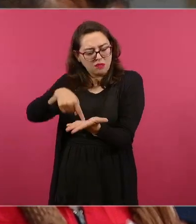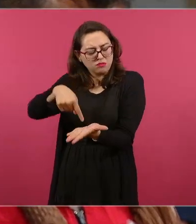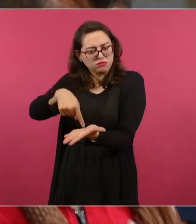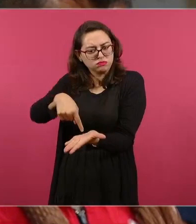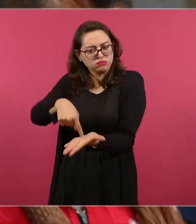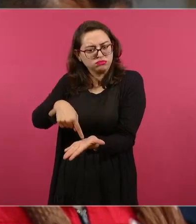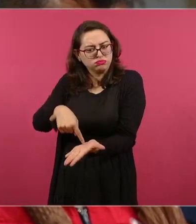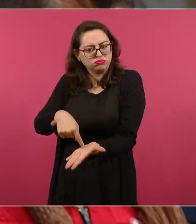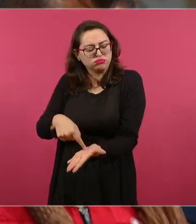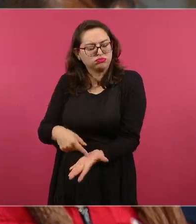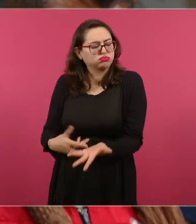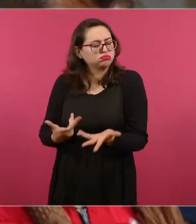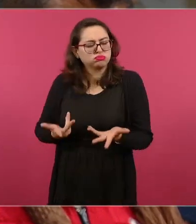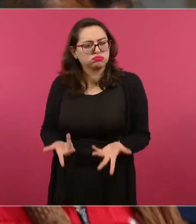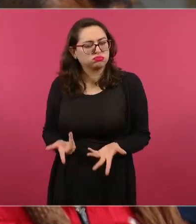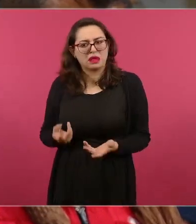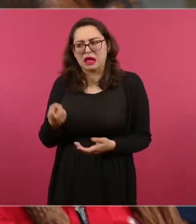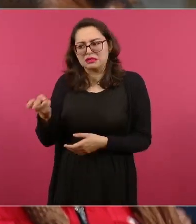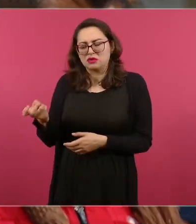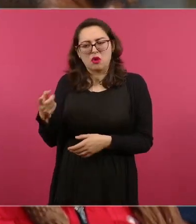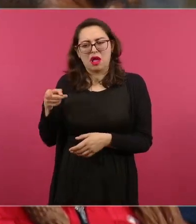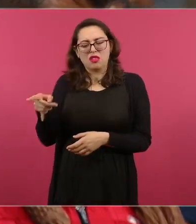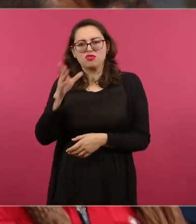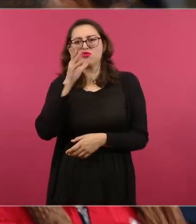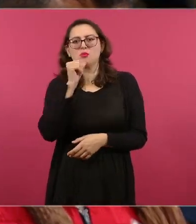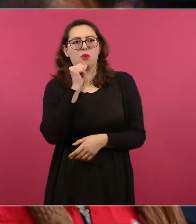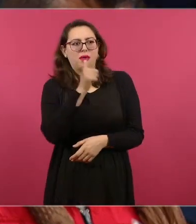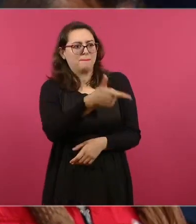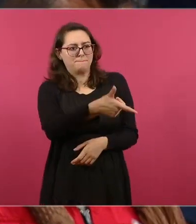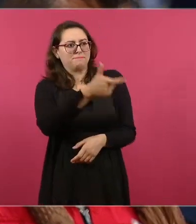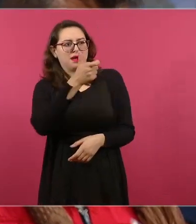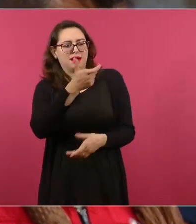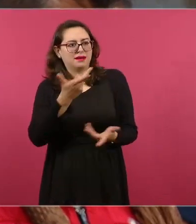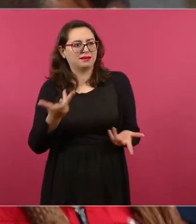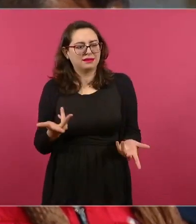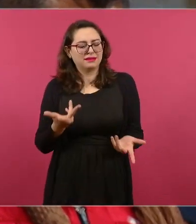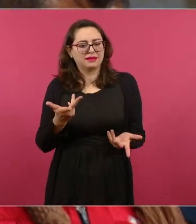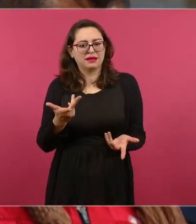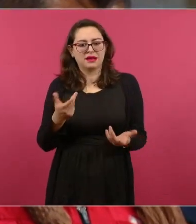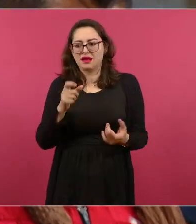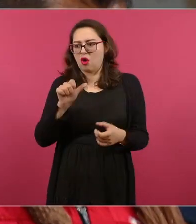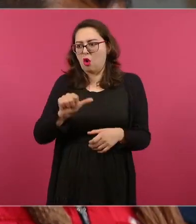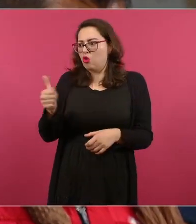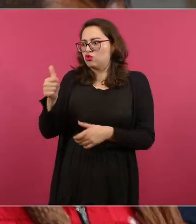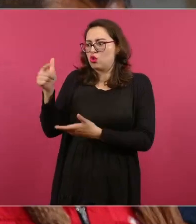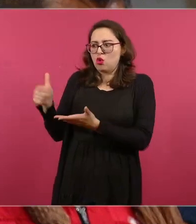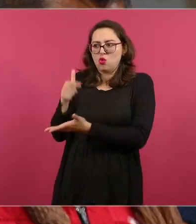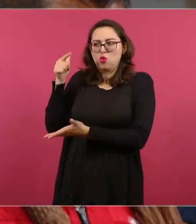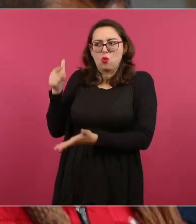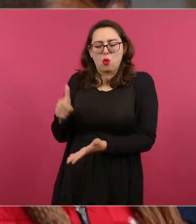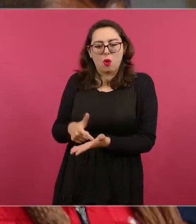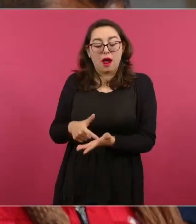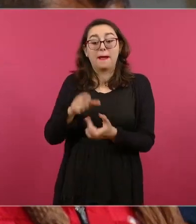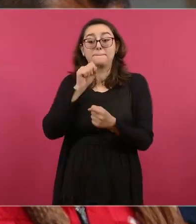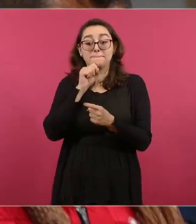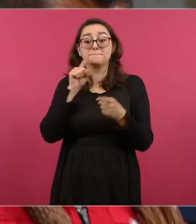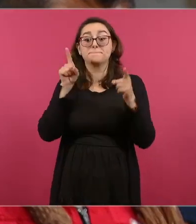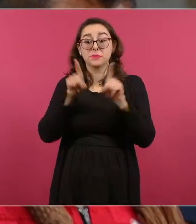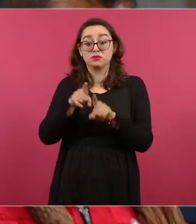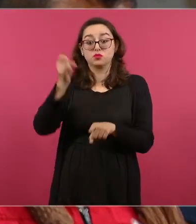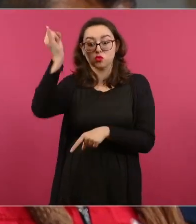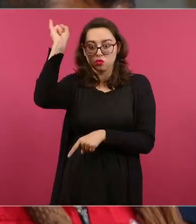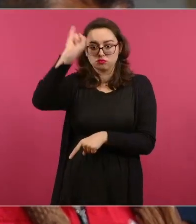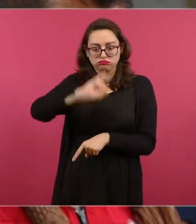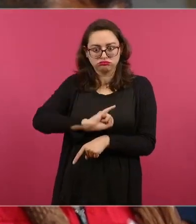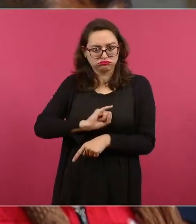está laborando ya el día que dicen ocurrieron los hechos, así como las declaraciones de sus superiores que lo tuvieron